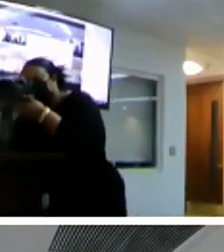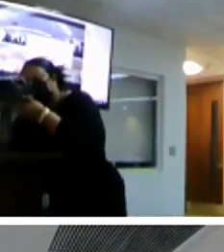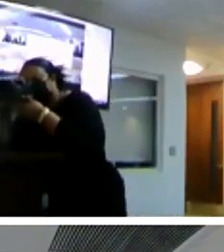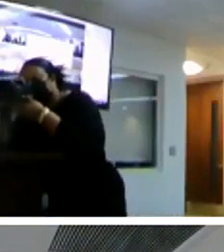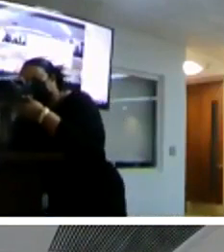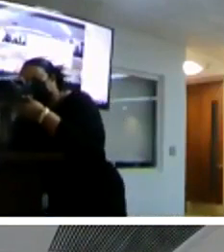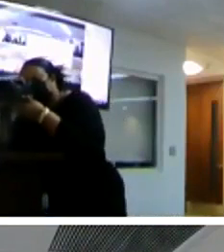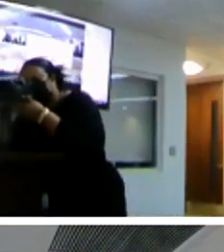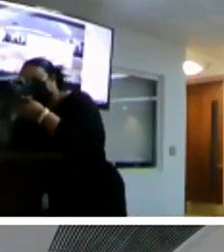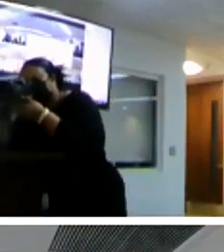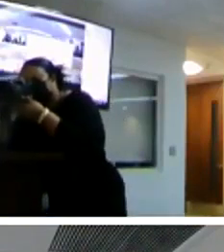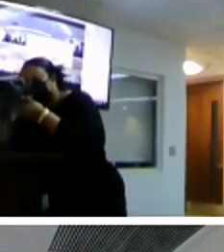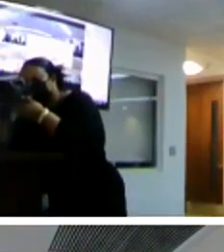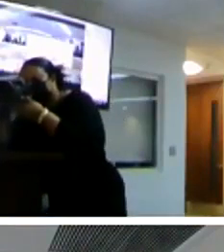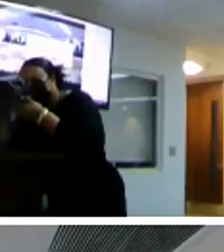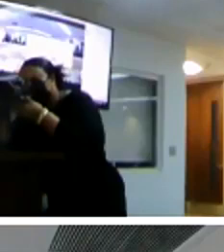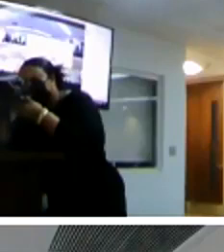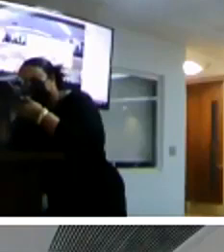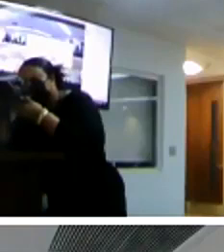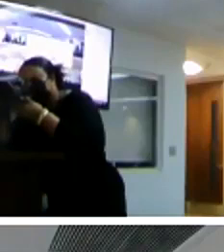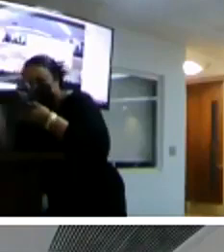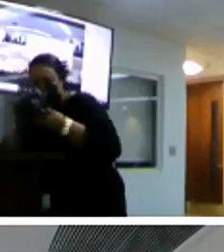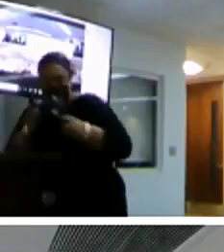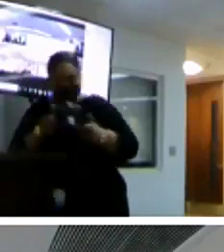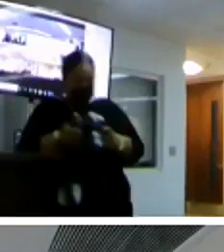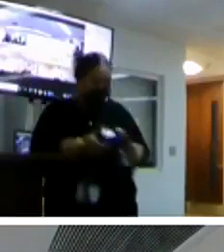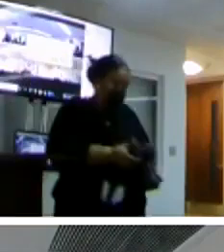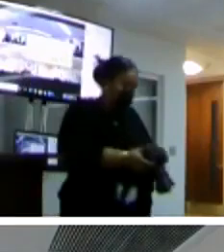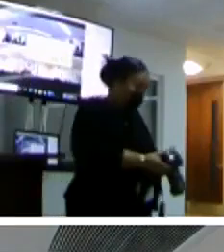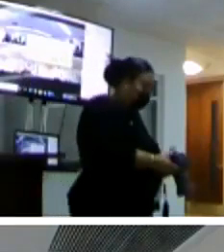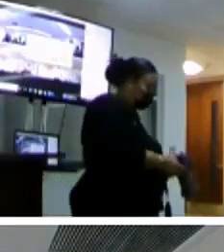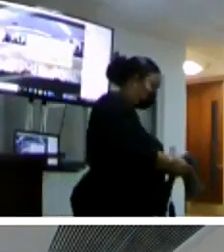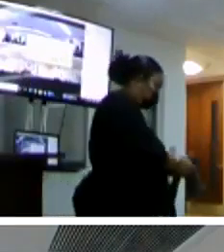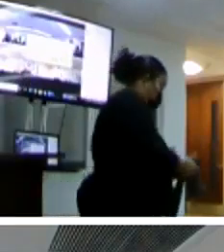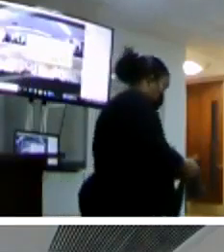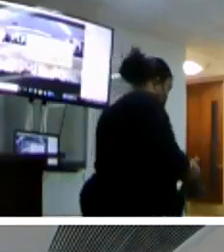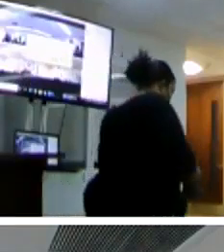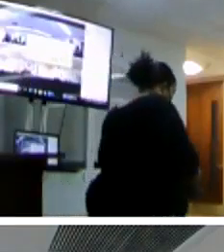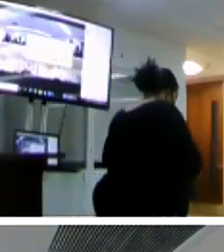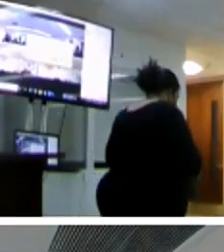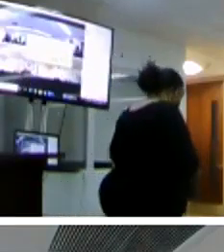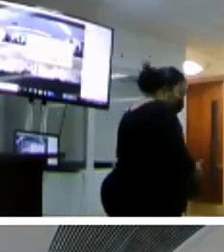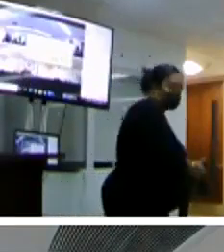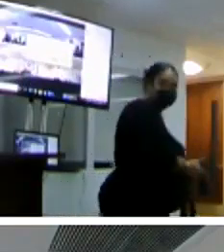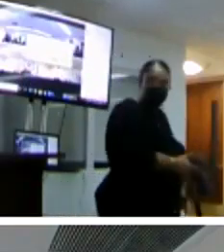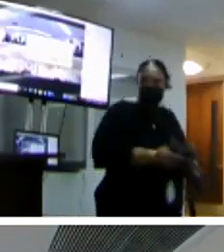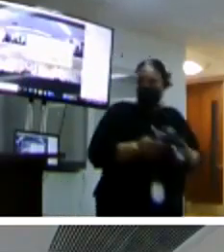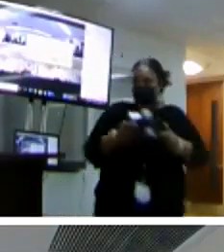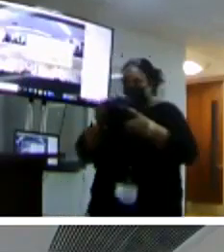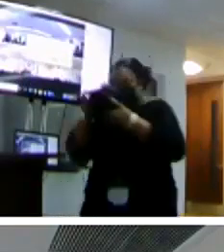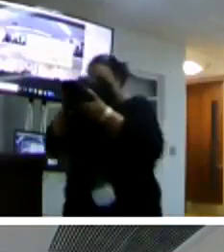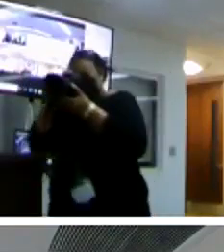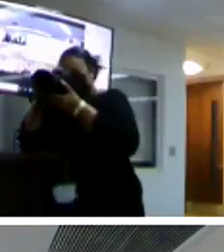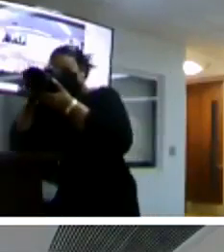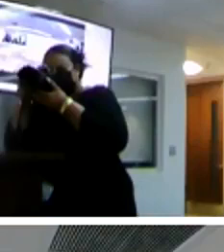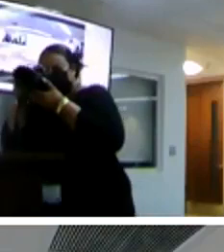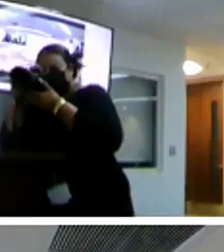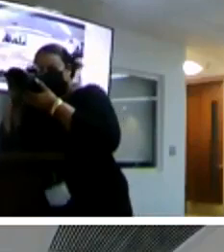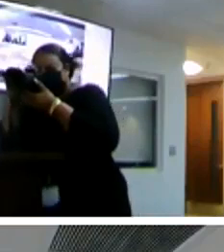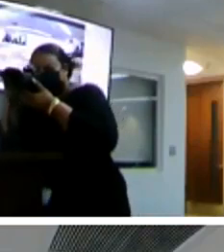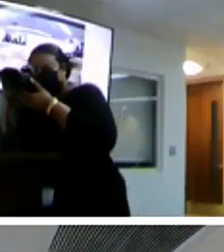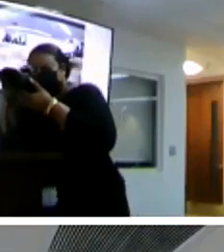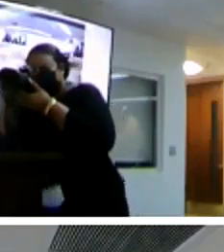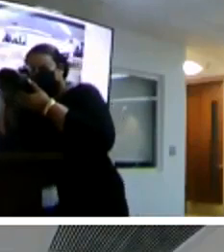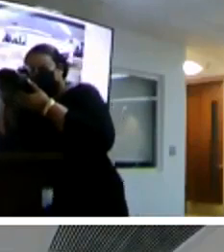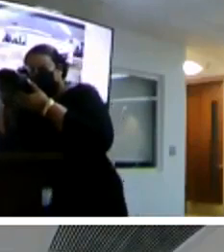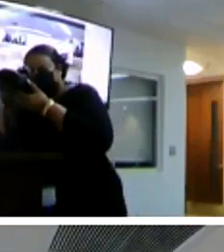mantenimiento programado de la unidad 2 de Aguirre. Exacto. Entonces, ¿qué lo sacó ustedes